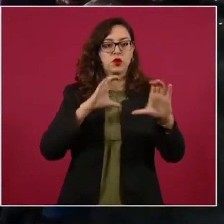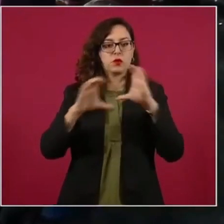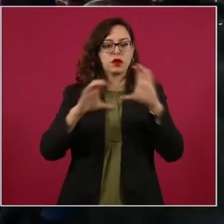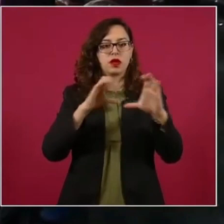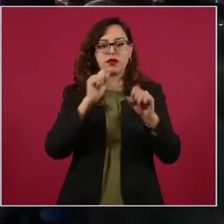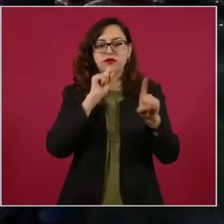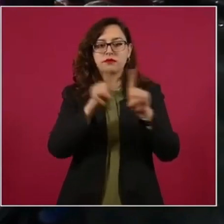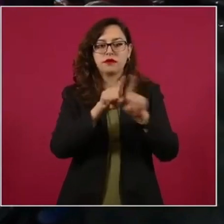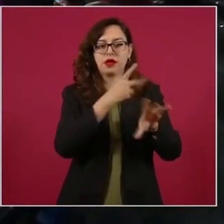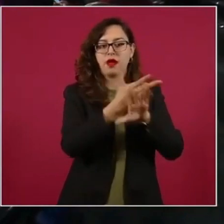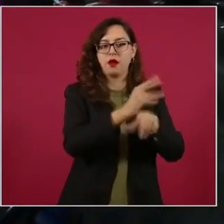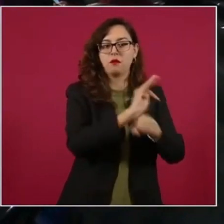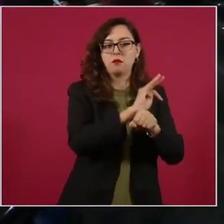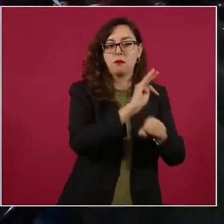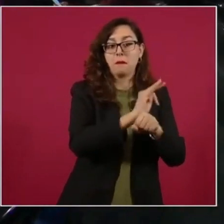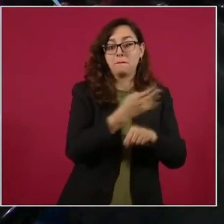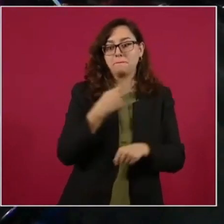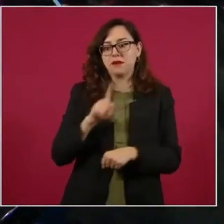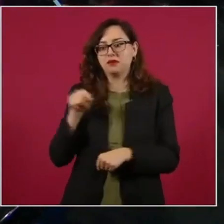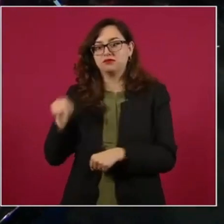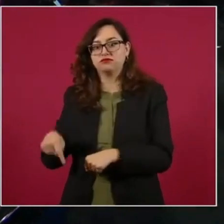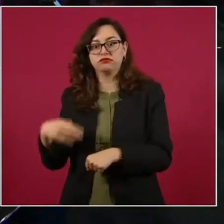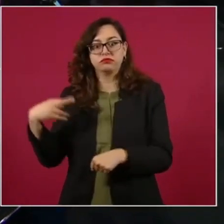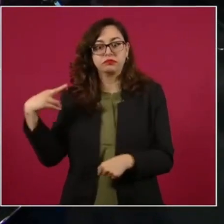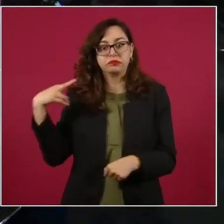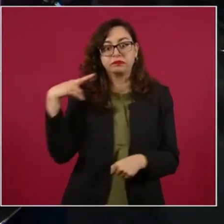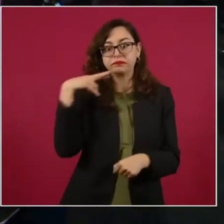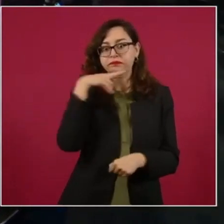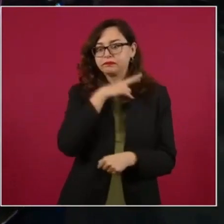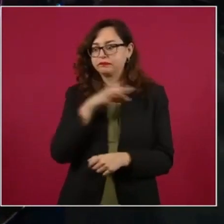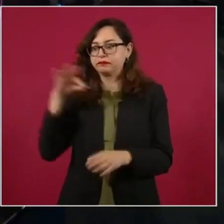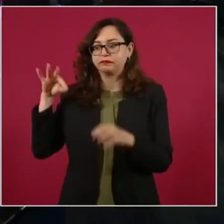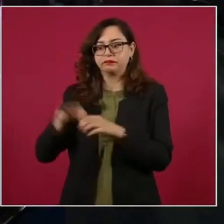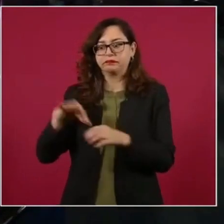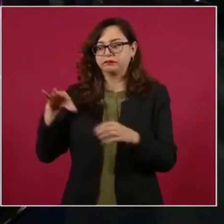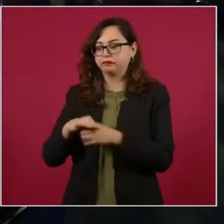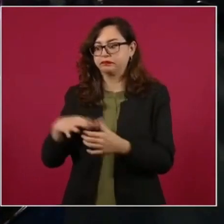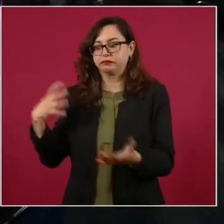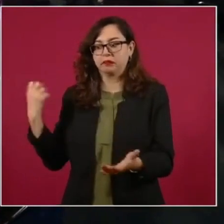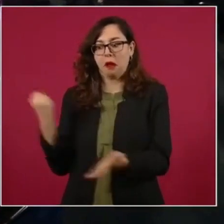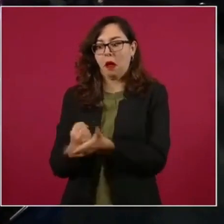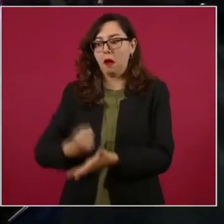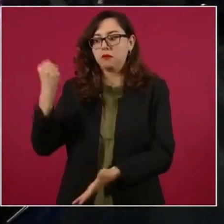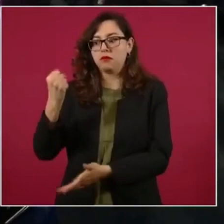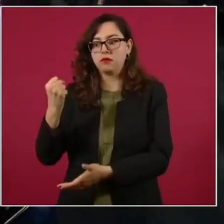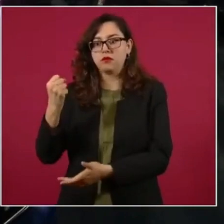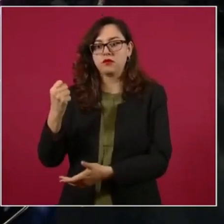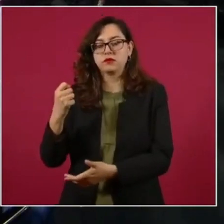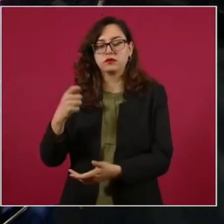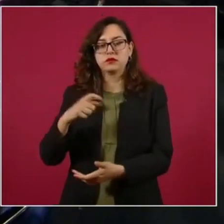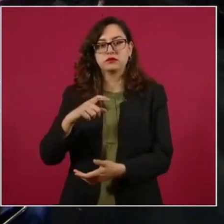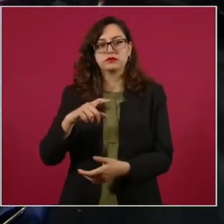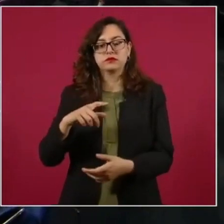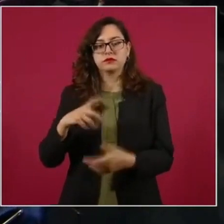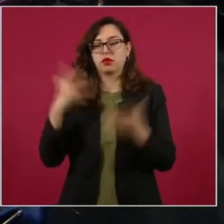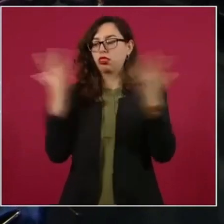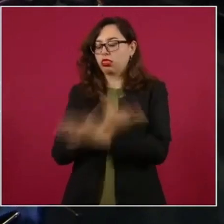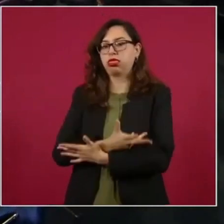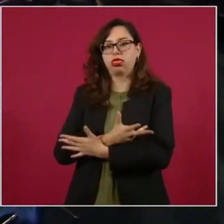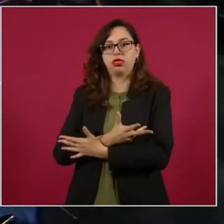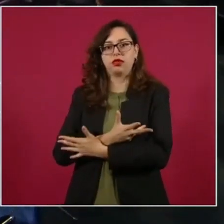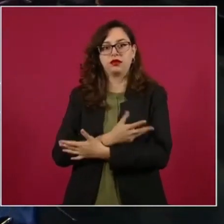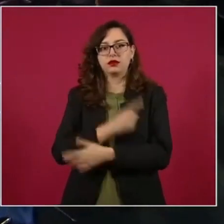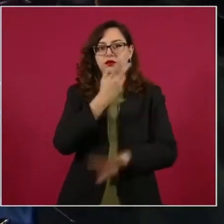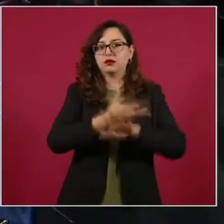Pero no les dio tiempo, y ya cuando empiezan a llegar las noticias a Washington, pues